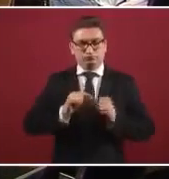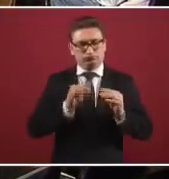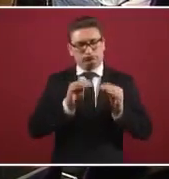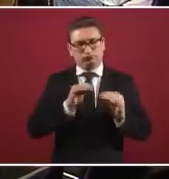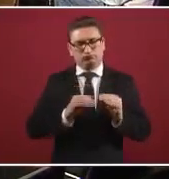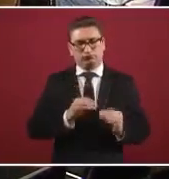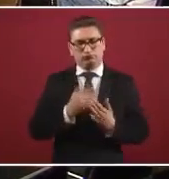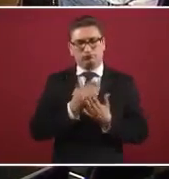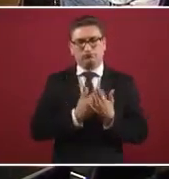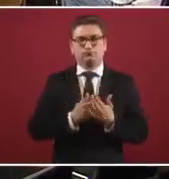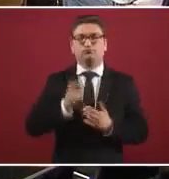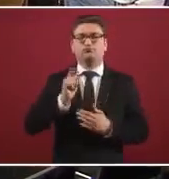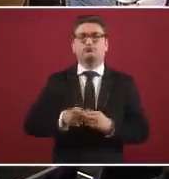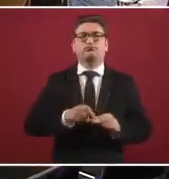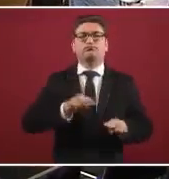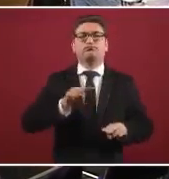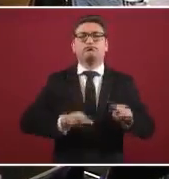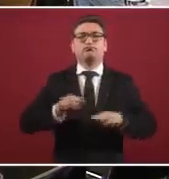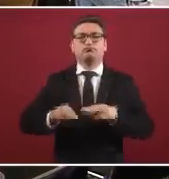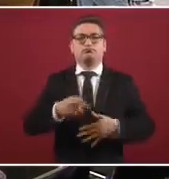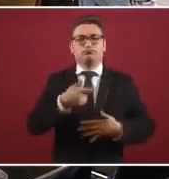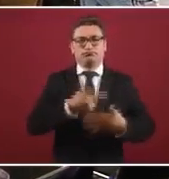un tabulador